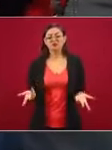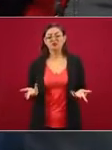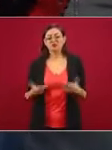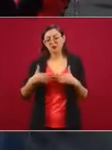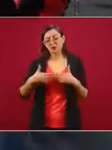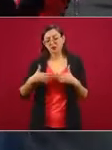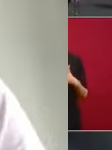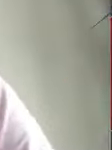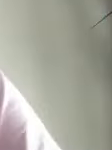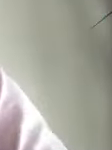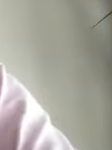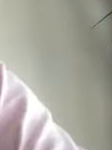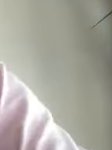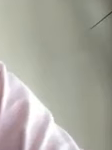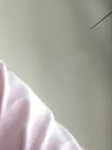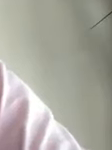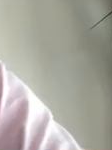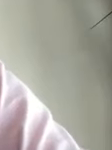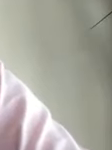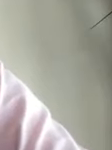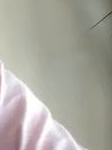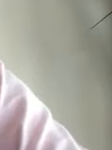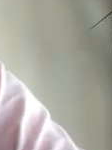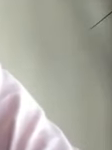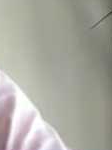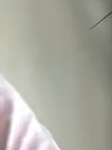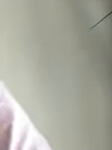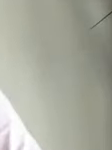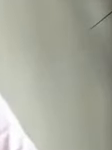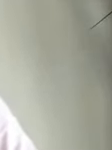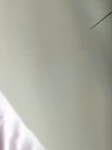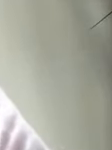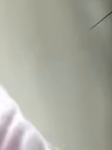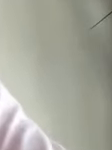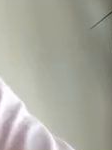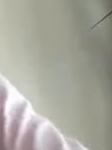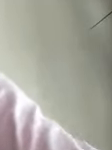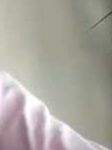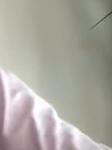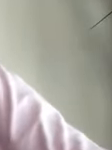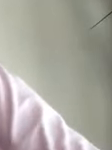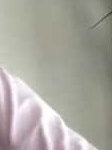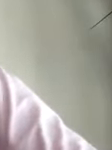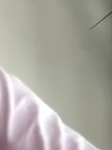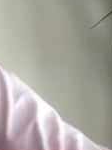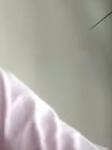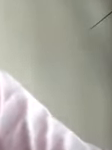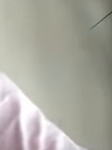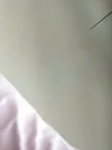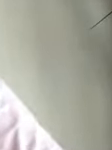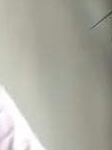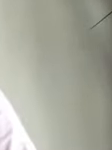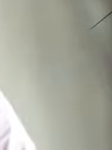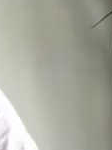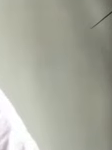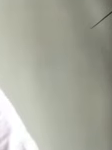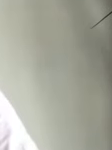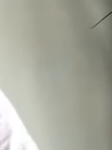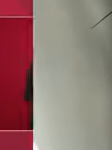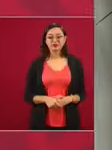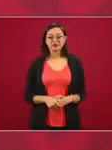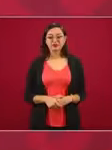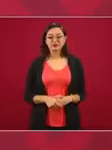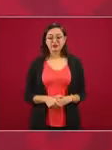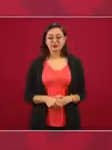eso vamos. Por cierto, van a ser 10 empresarios mexicanos los que quedarán en una cena en la Casa Blanca. Hoy informó esto el presidente, así lo